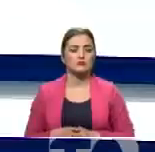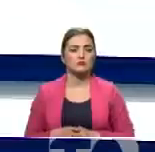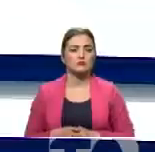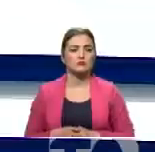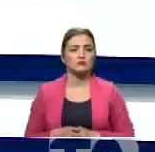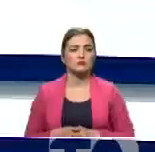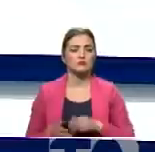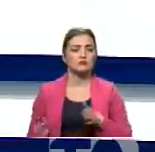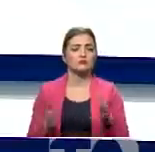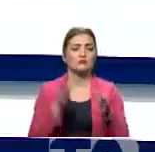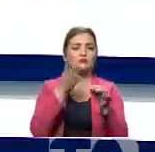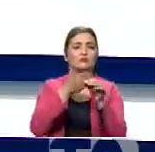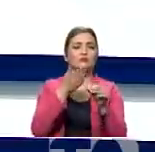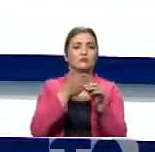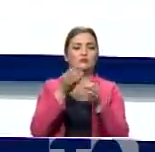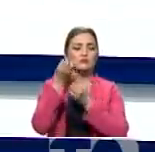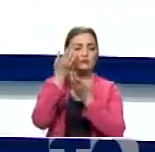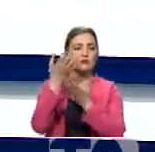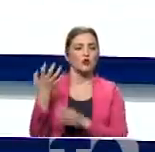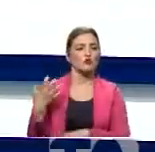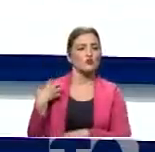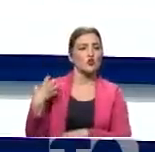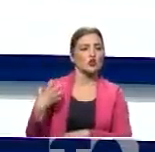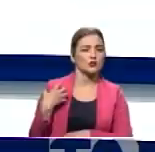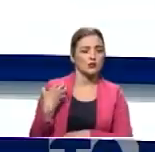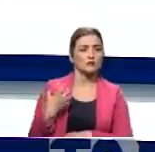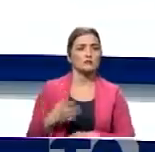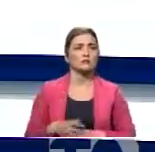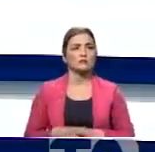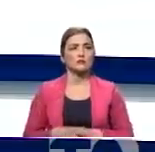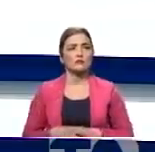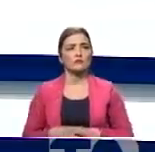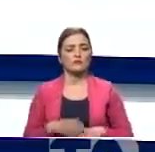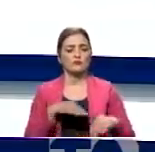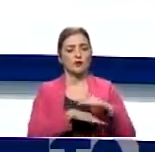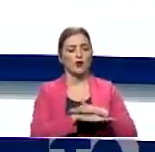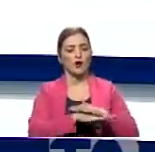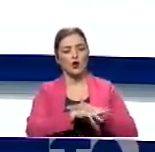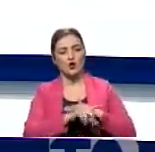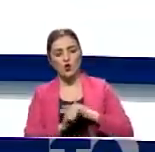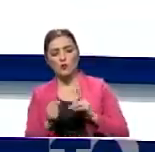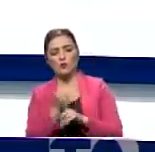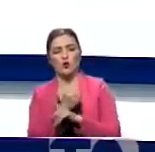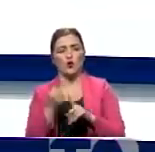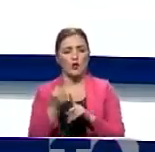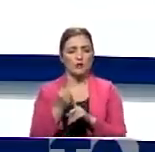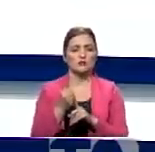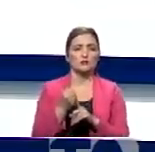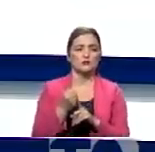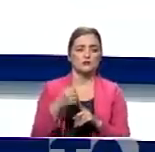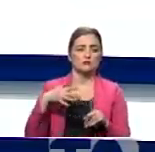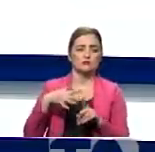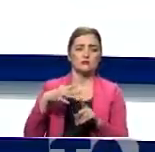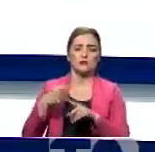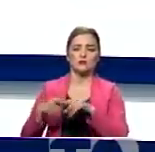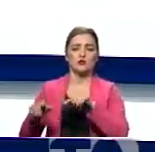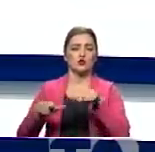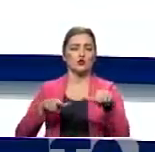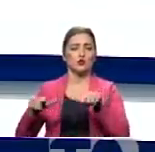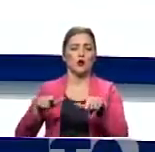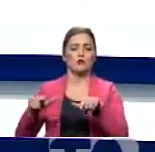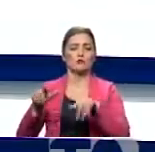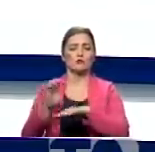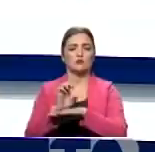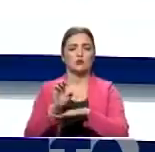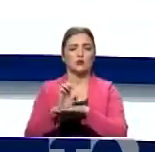El objetivo que fue anunciado en las protestas se desnaturaliza. Hay saqueos, robos, violencia, vandalismo y agresiones en distintos puntos del país